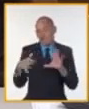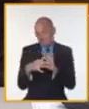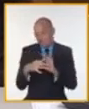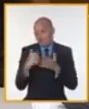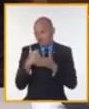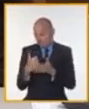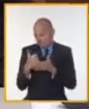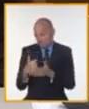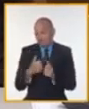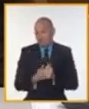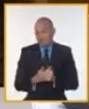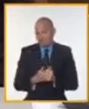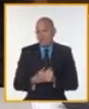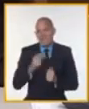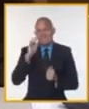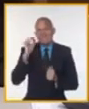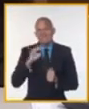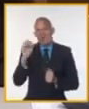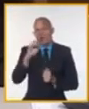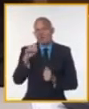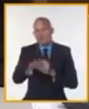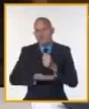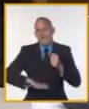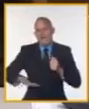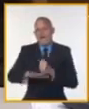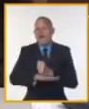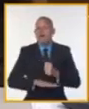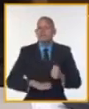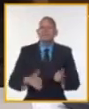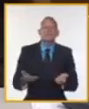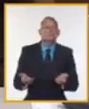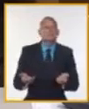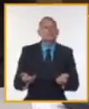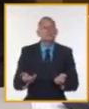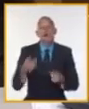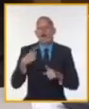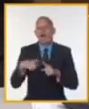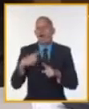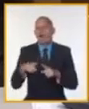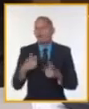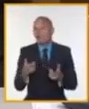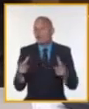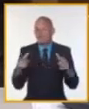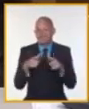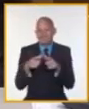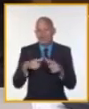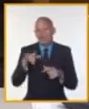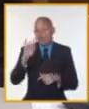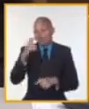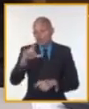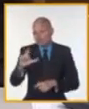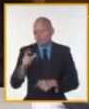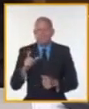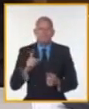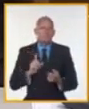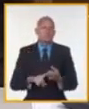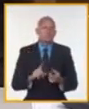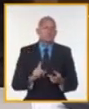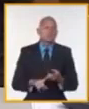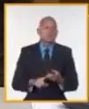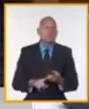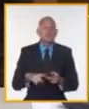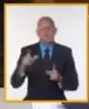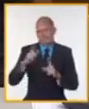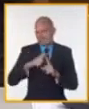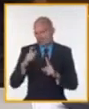a las organizaciones de base, a las propias organizaciones de la Unión de Jóvenes Comunistas, al sindicato, en la